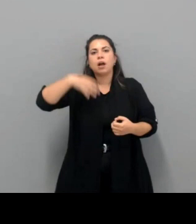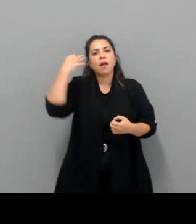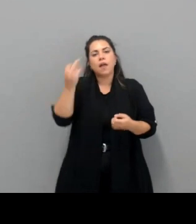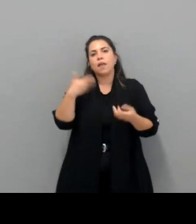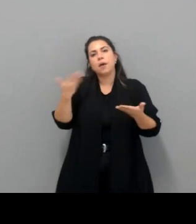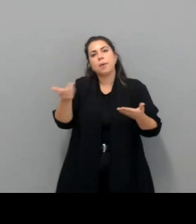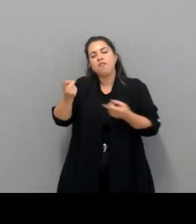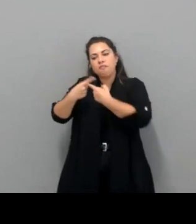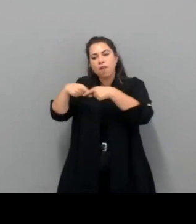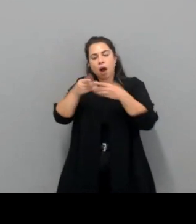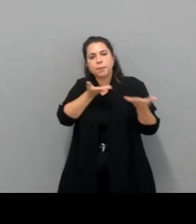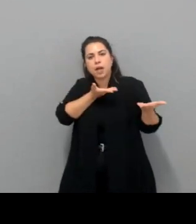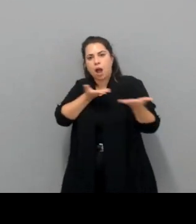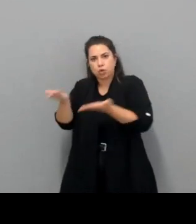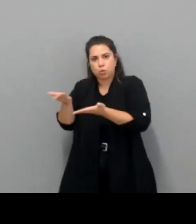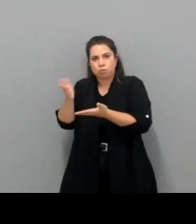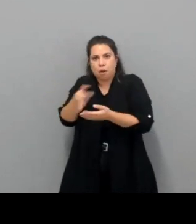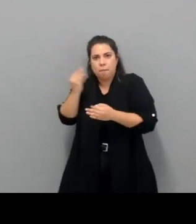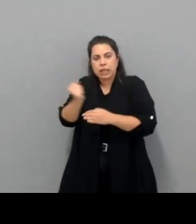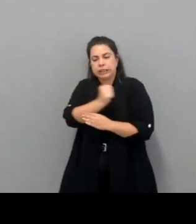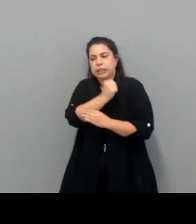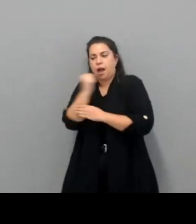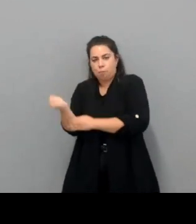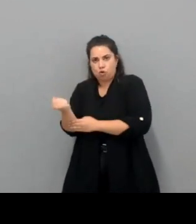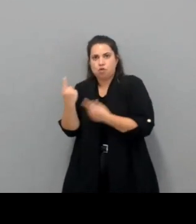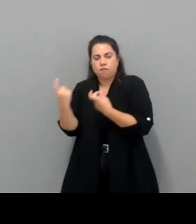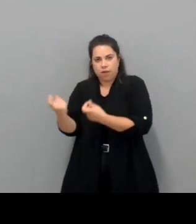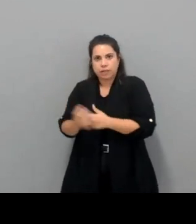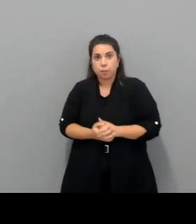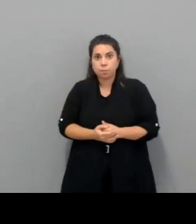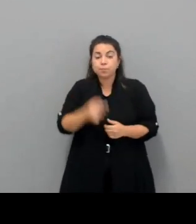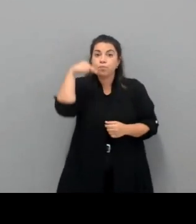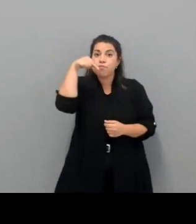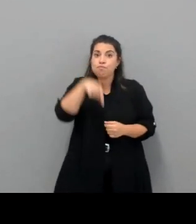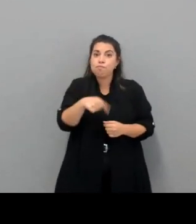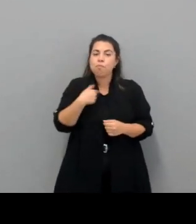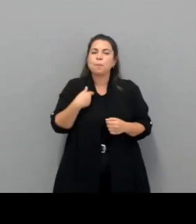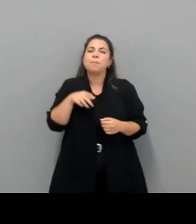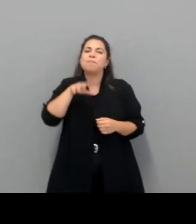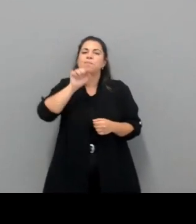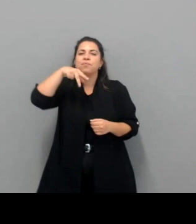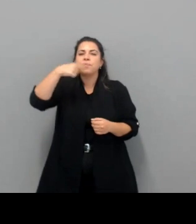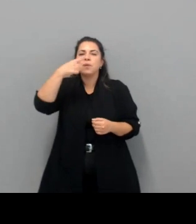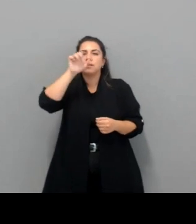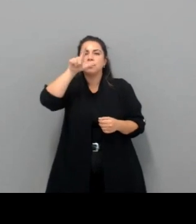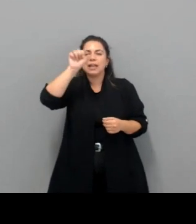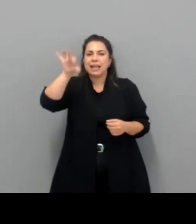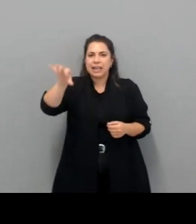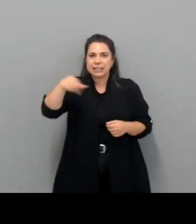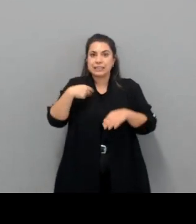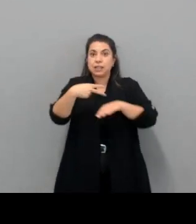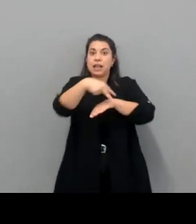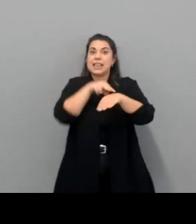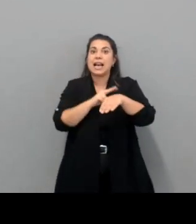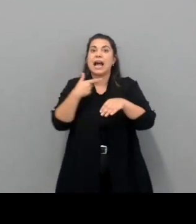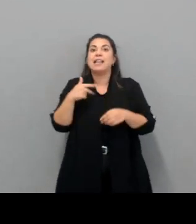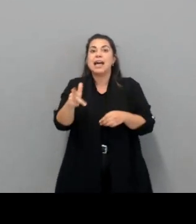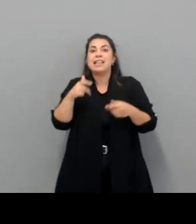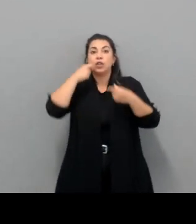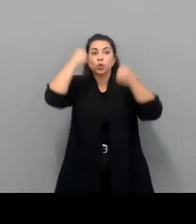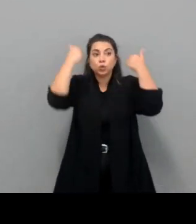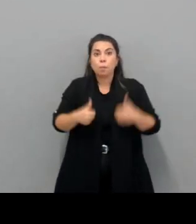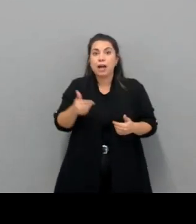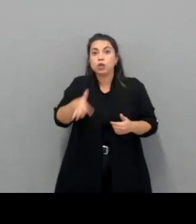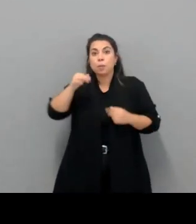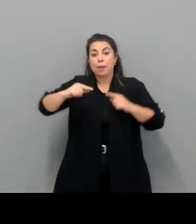las familias y darles su apoyo. Hoy, Ángeles Blanco, nuestra delegada de Derechos Humanos y coordinadora